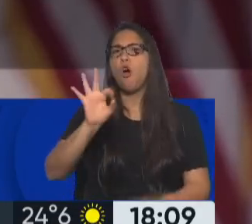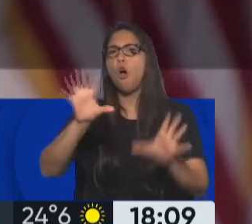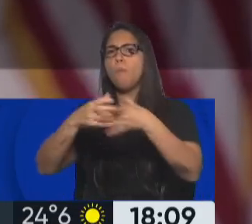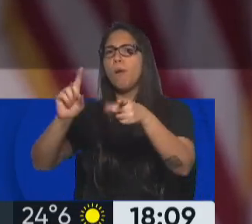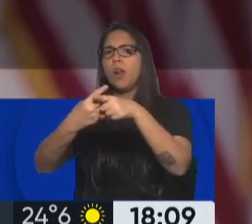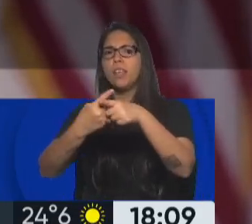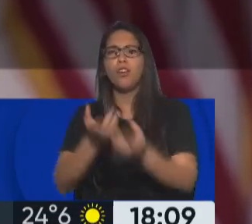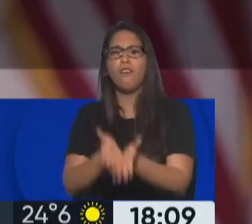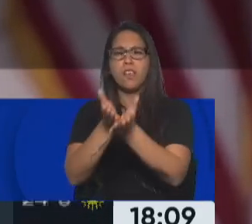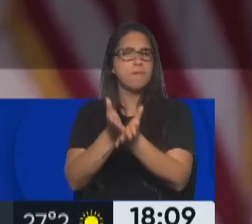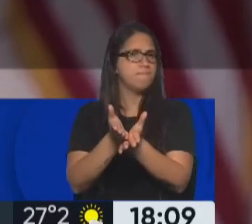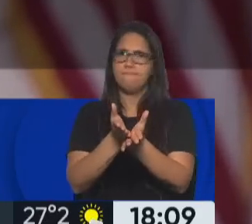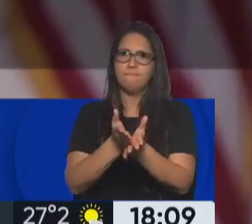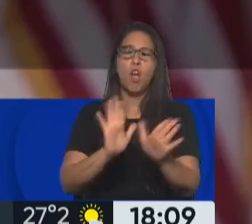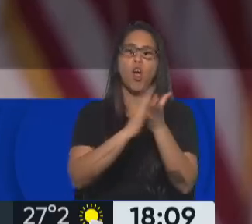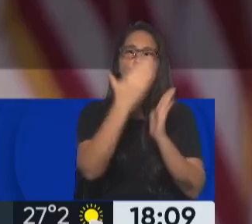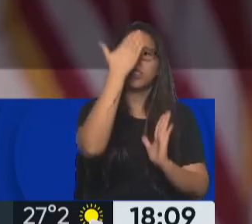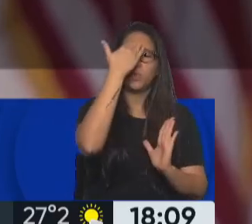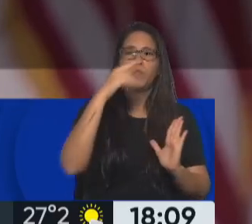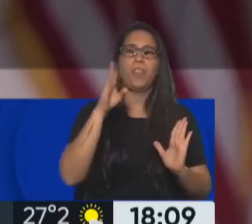to the Constitution of the United States.